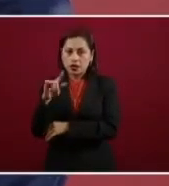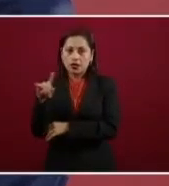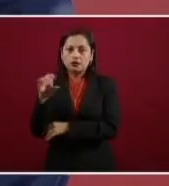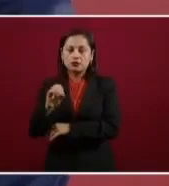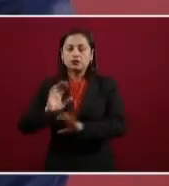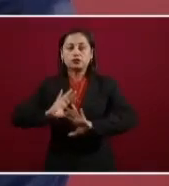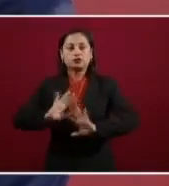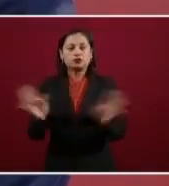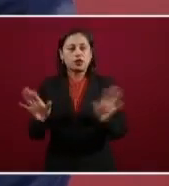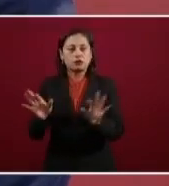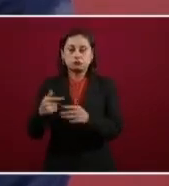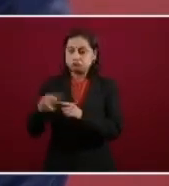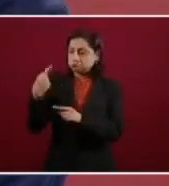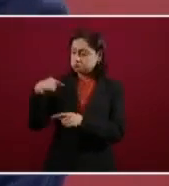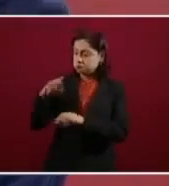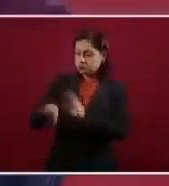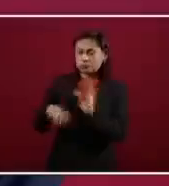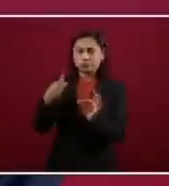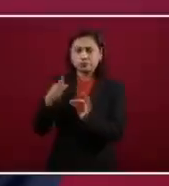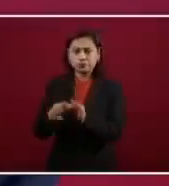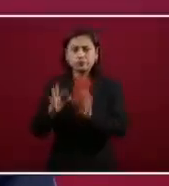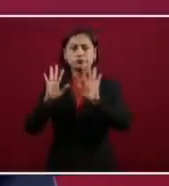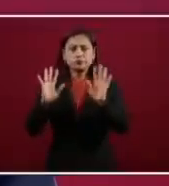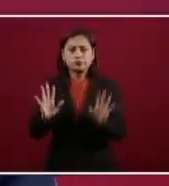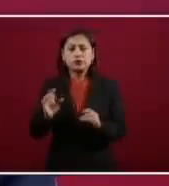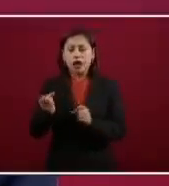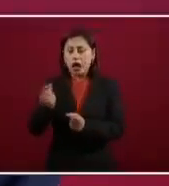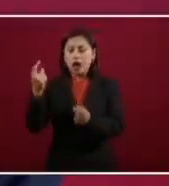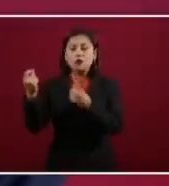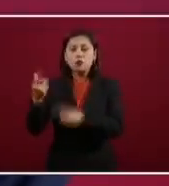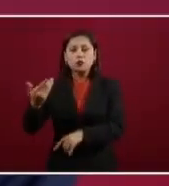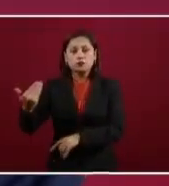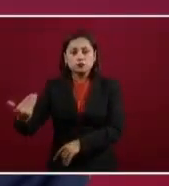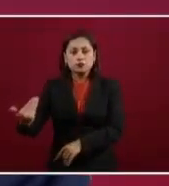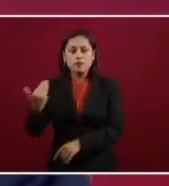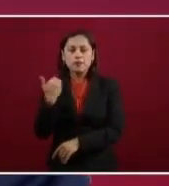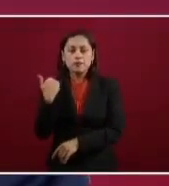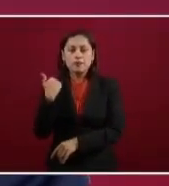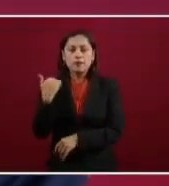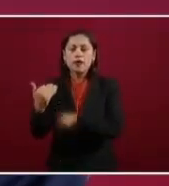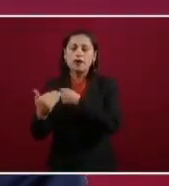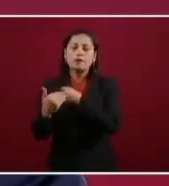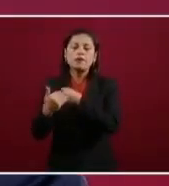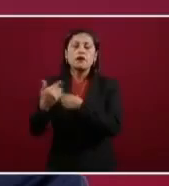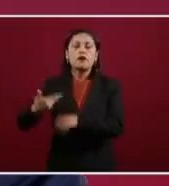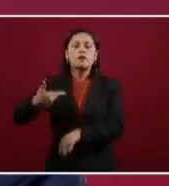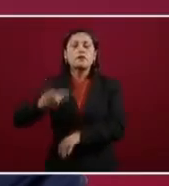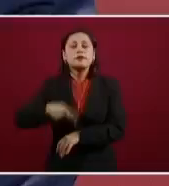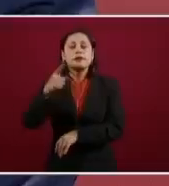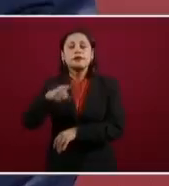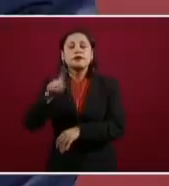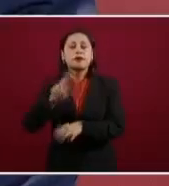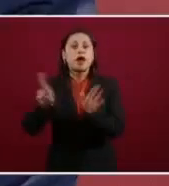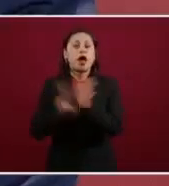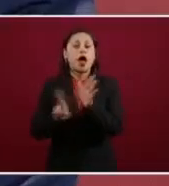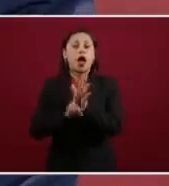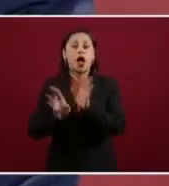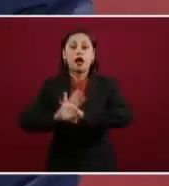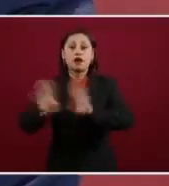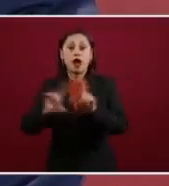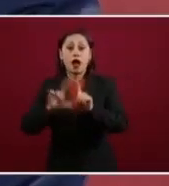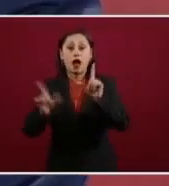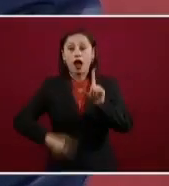ya querían hasta que declaramos el estado de emergencia y cuando dije que no era